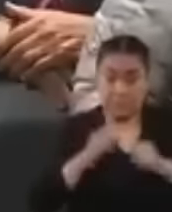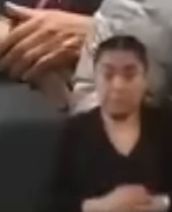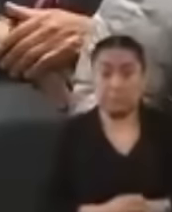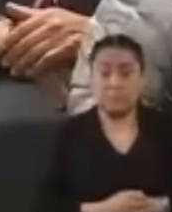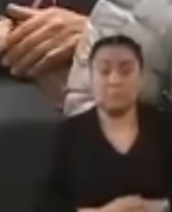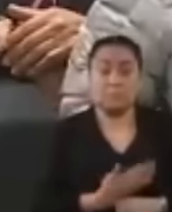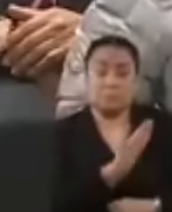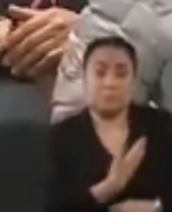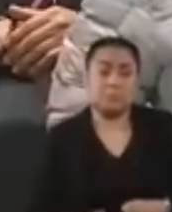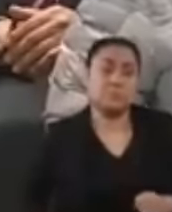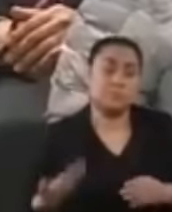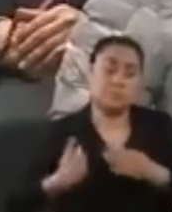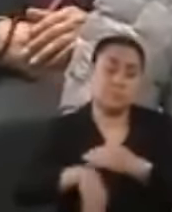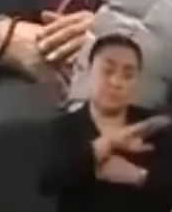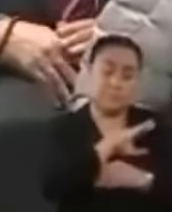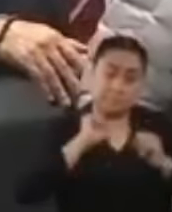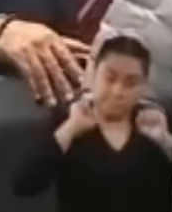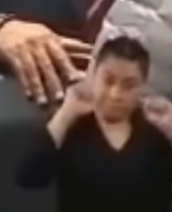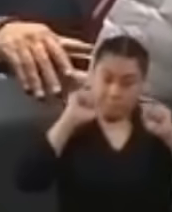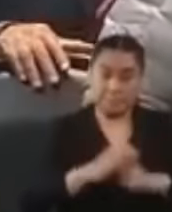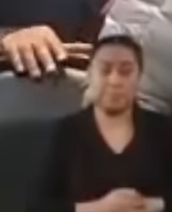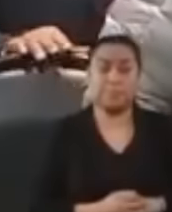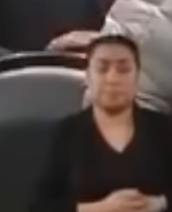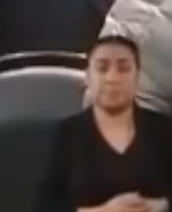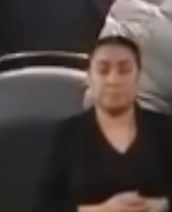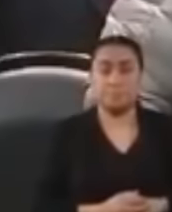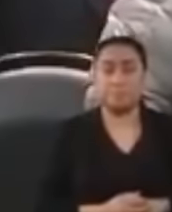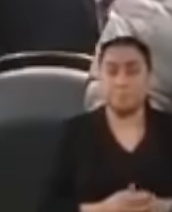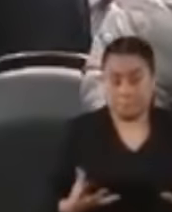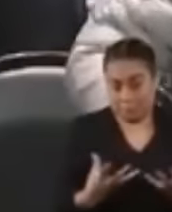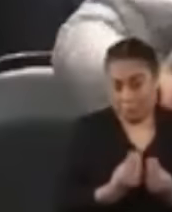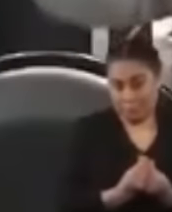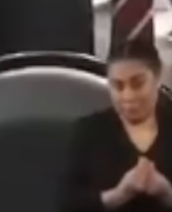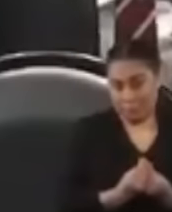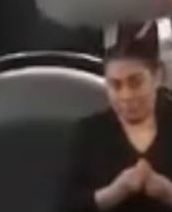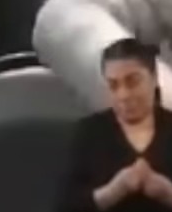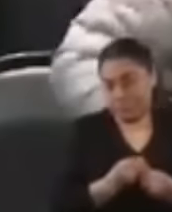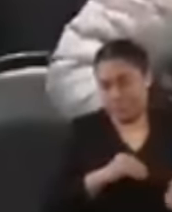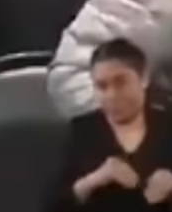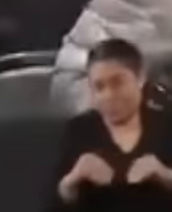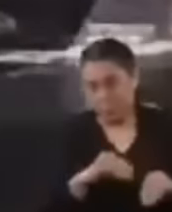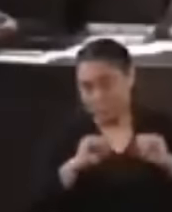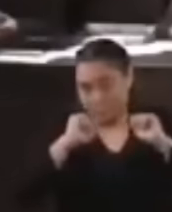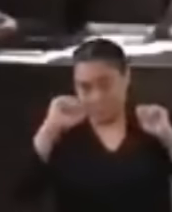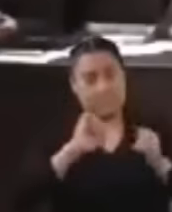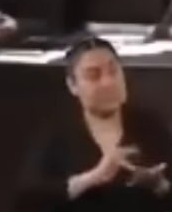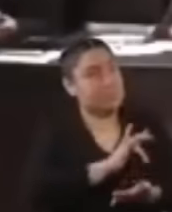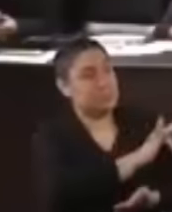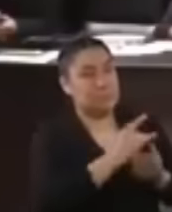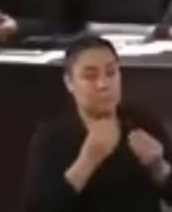la presidenta Claudia Sheinbaum! ¡Y que viva nuestro movimiento! Muchas gracias.